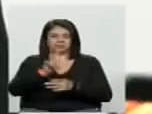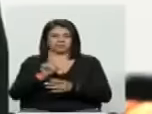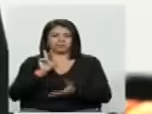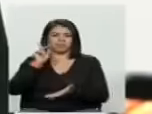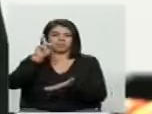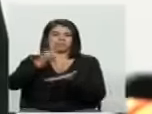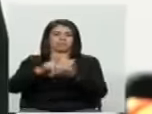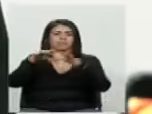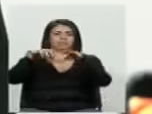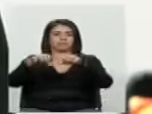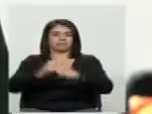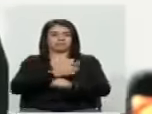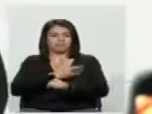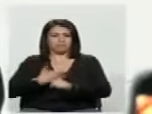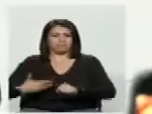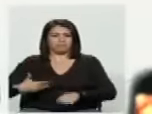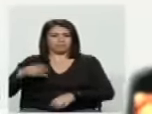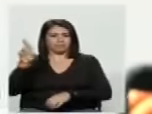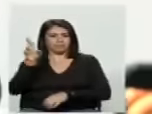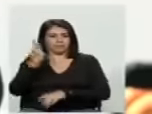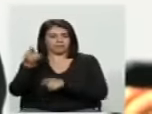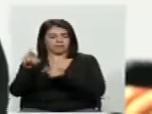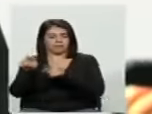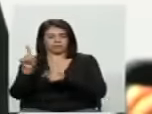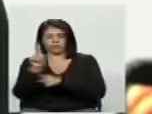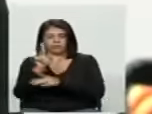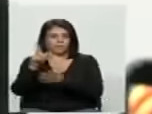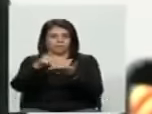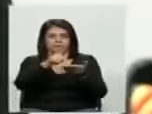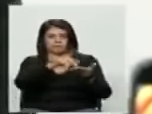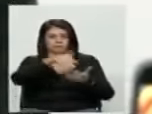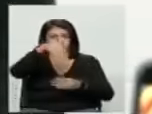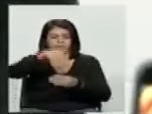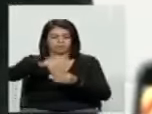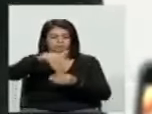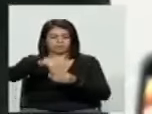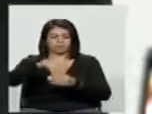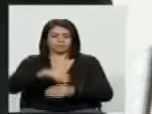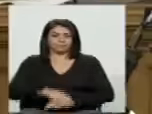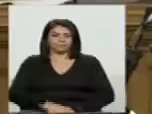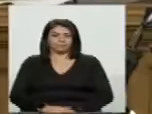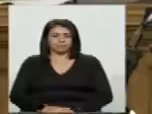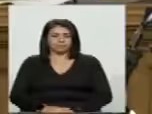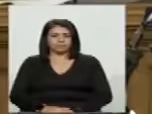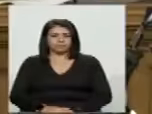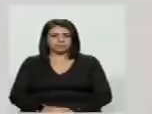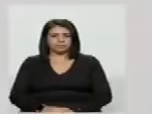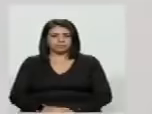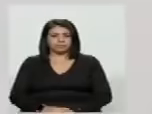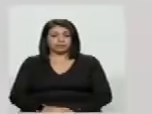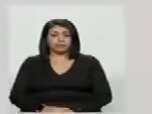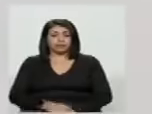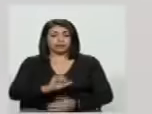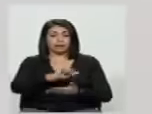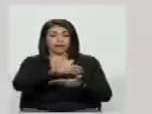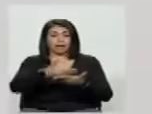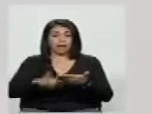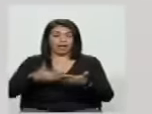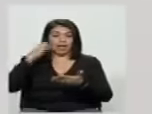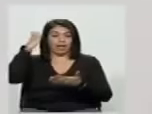usurpó el cargo de presidente de la República y no participó en las elecciones. O las actas en